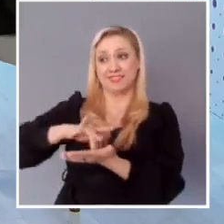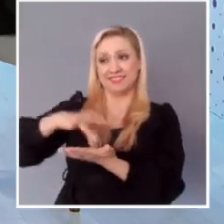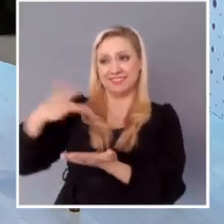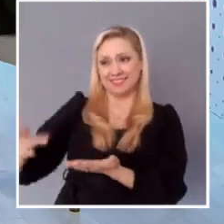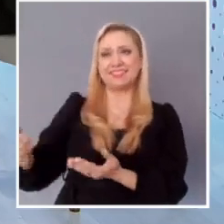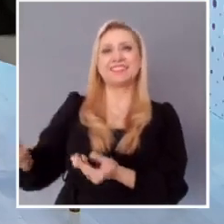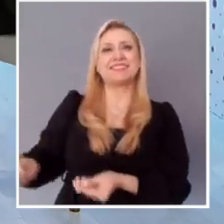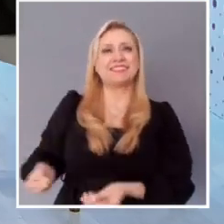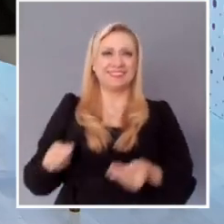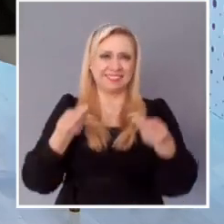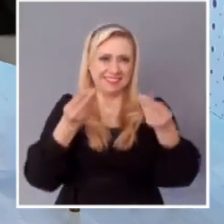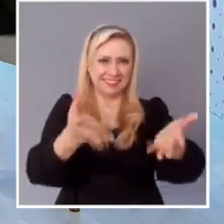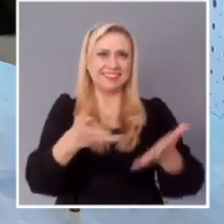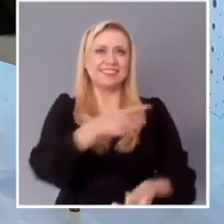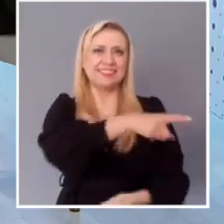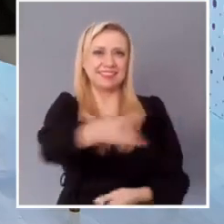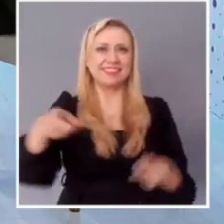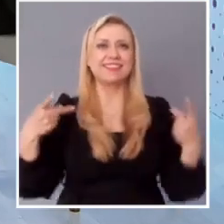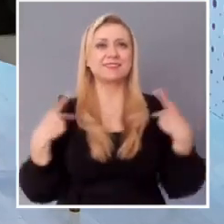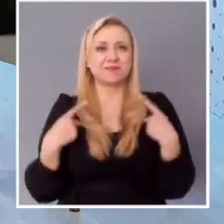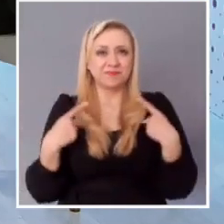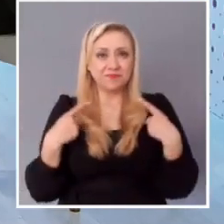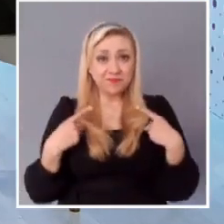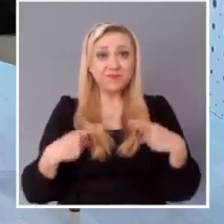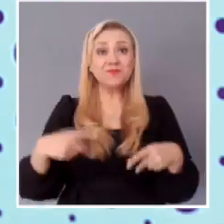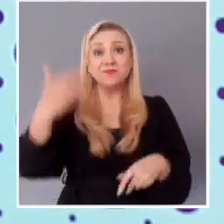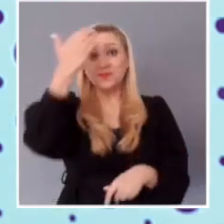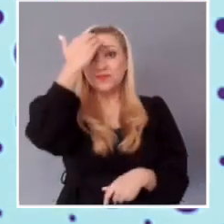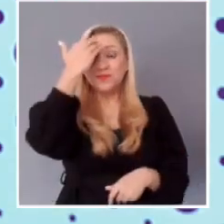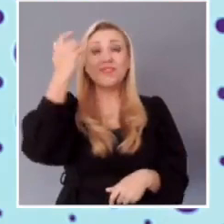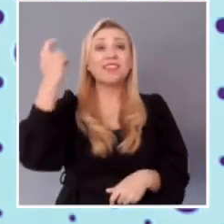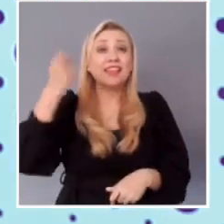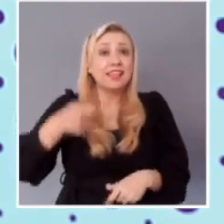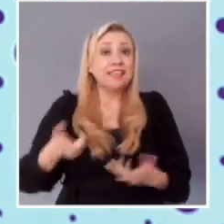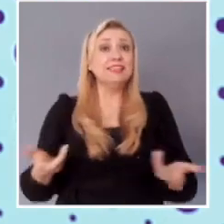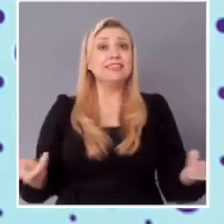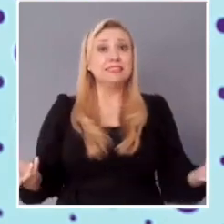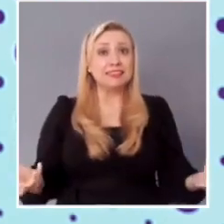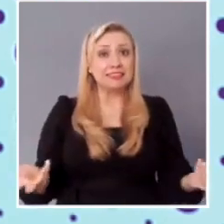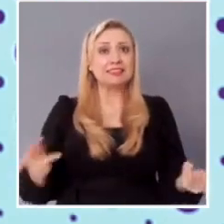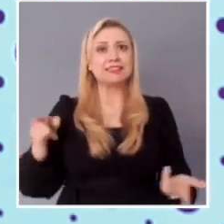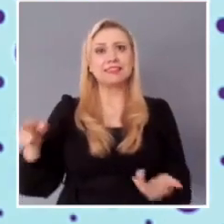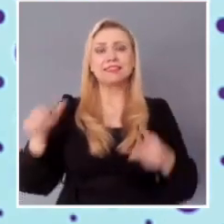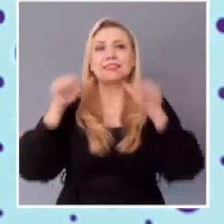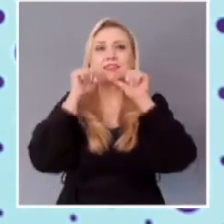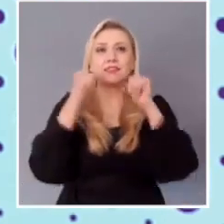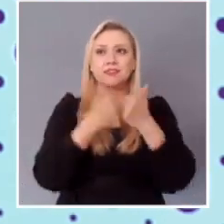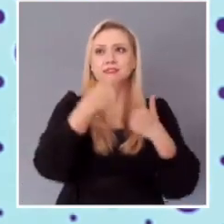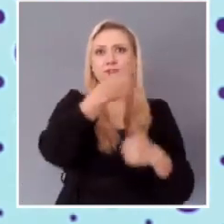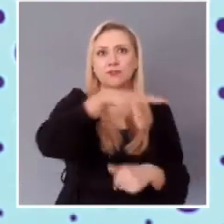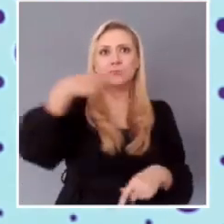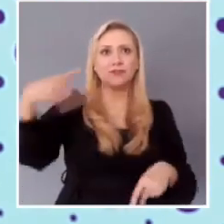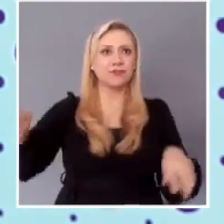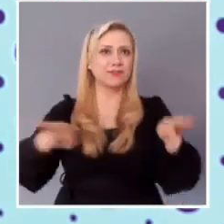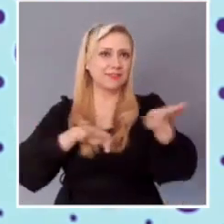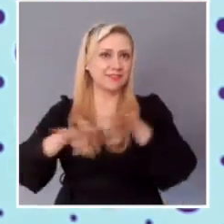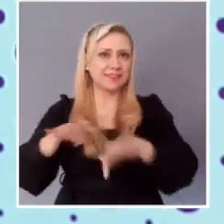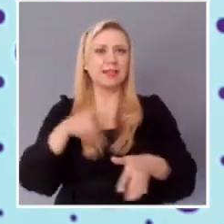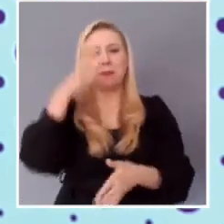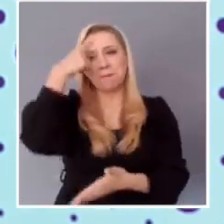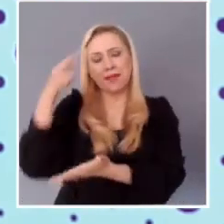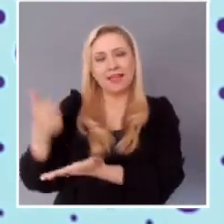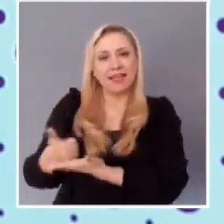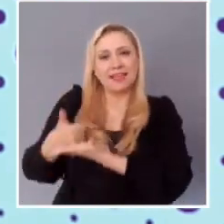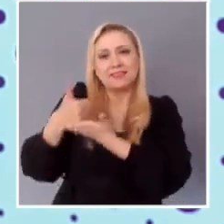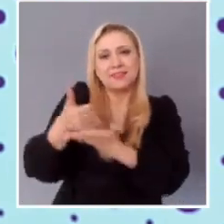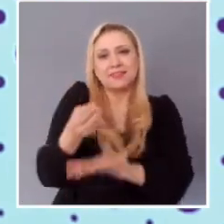también está destinado precisamente a la difusión de los productos que se elaboran desde las organizaciones de la sociedad civil, porque nos ayuda a todos y